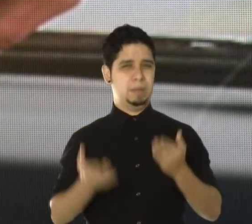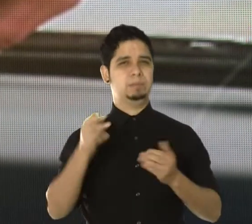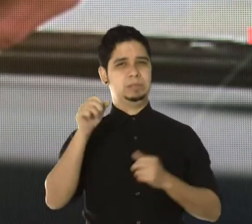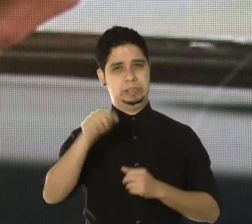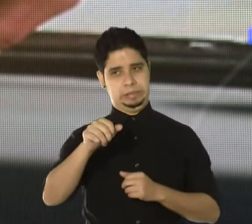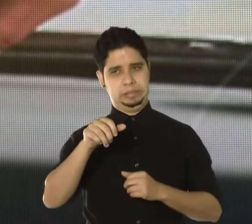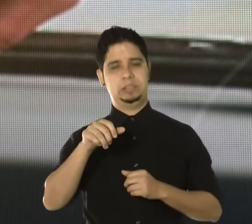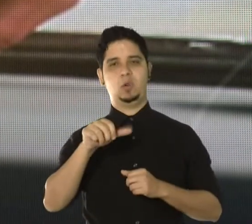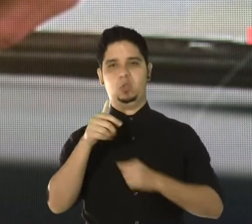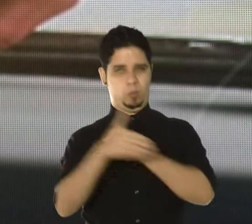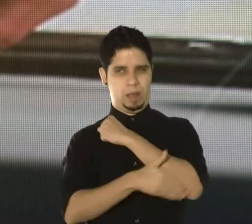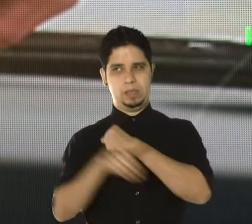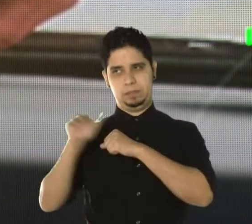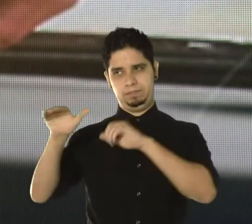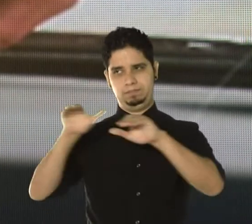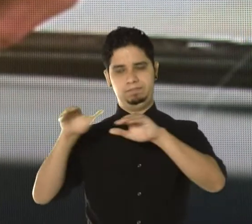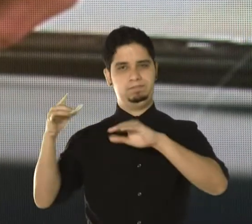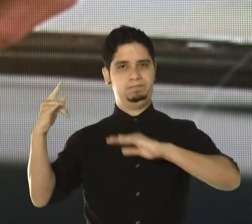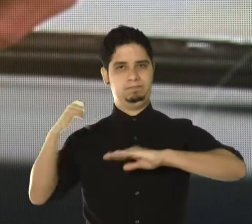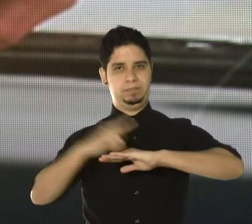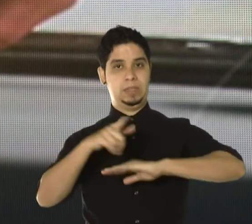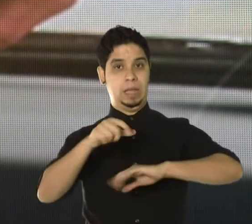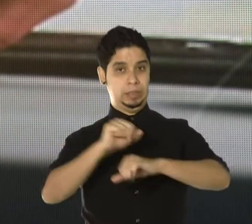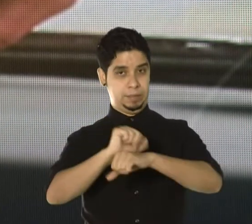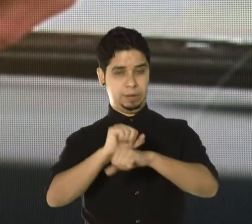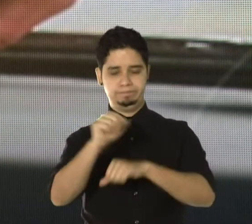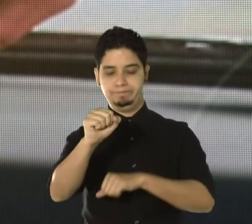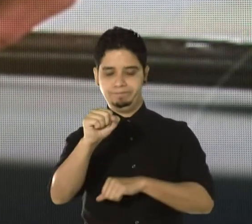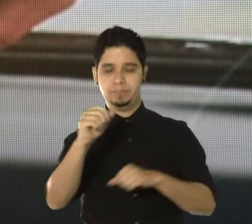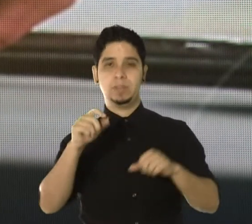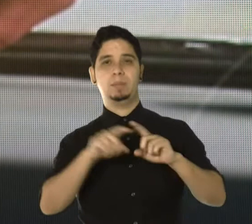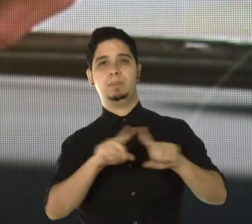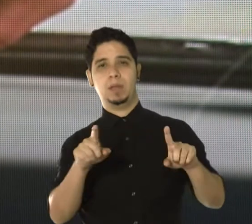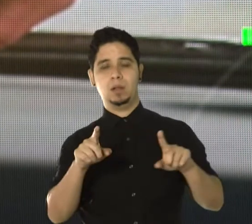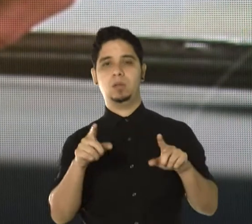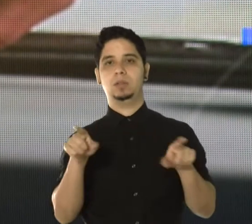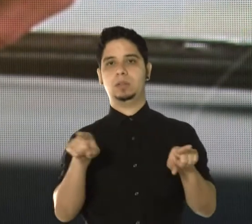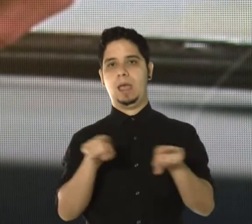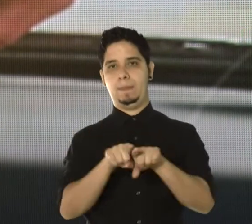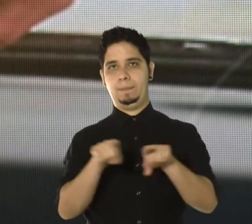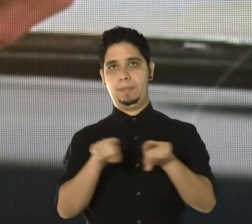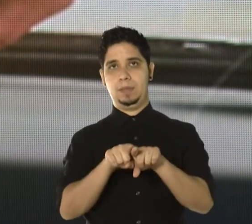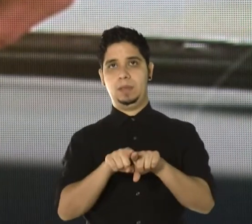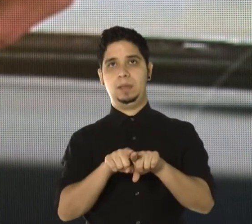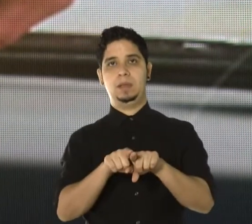tenemos real en Puerto Rico es que están el